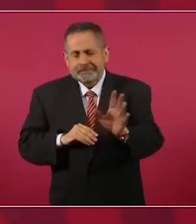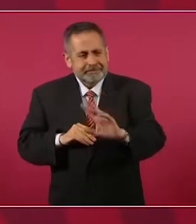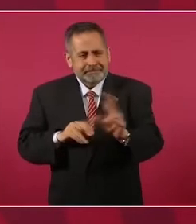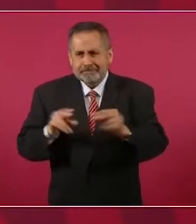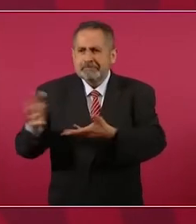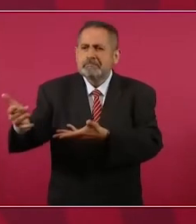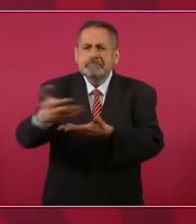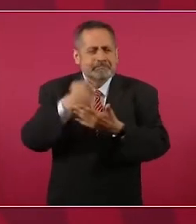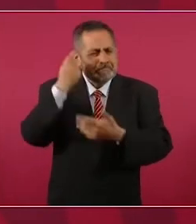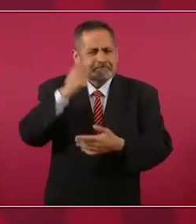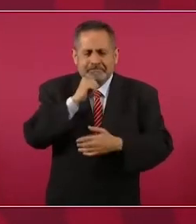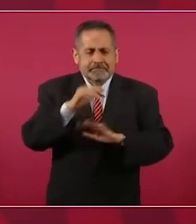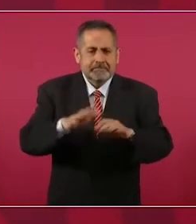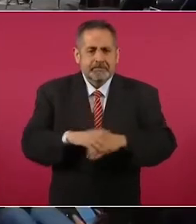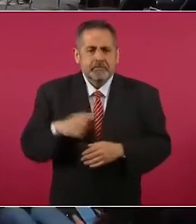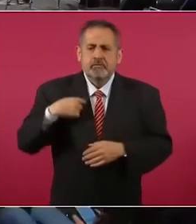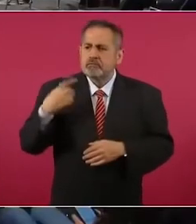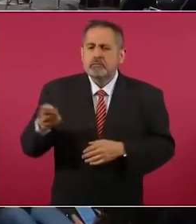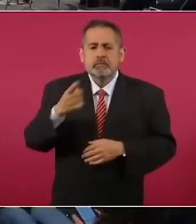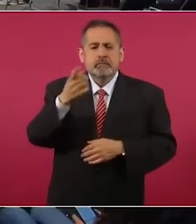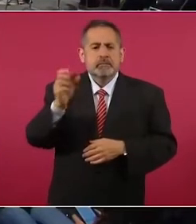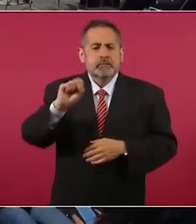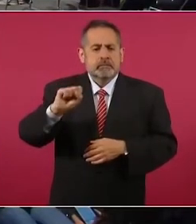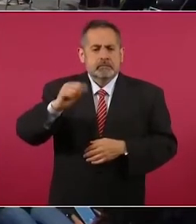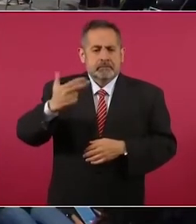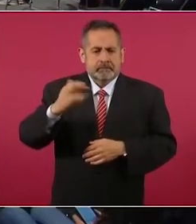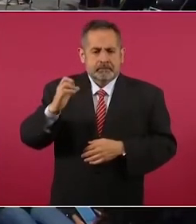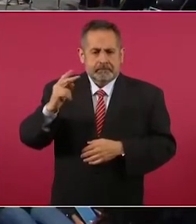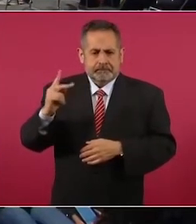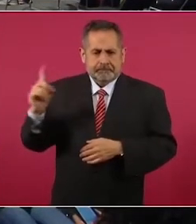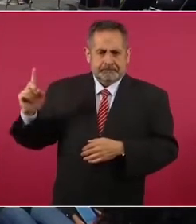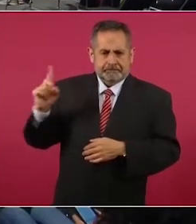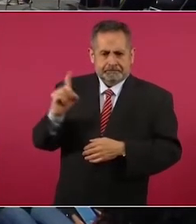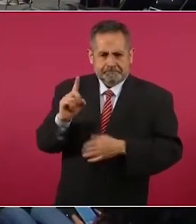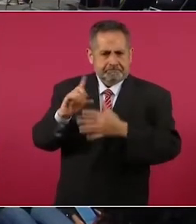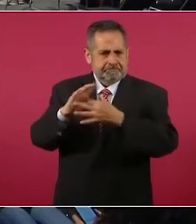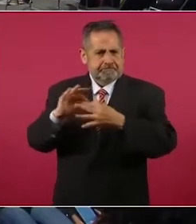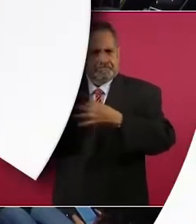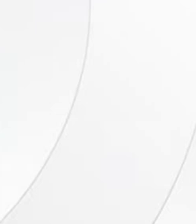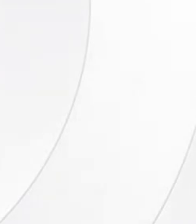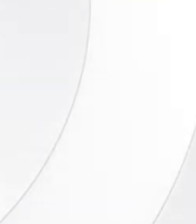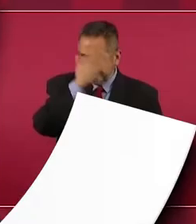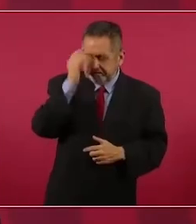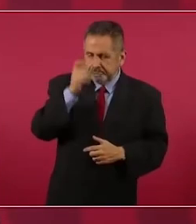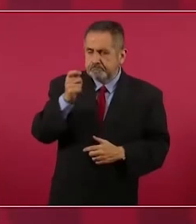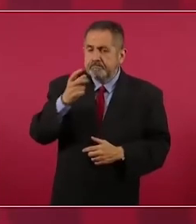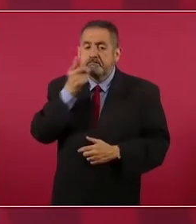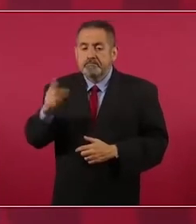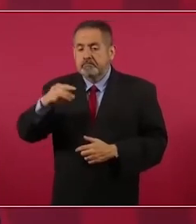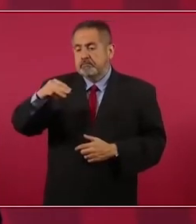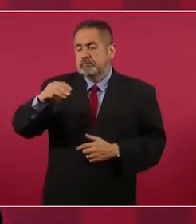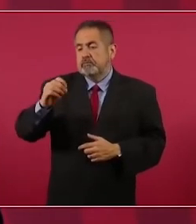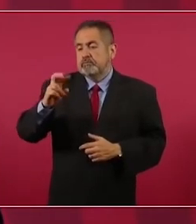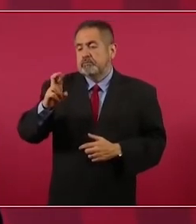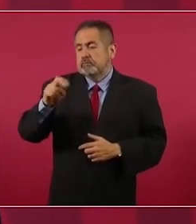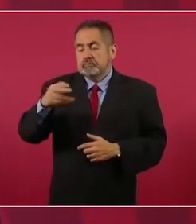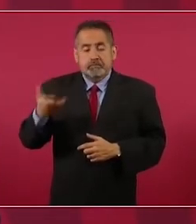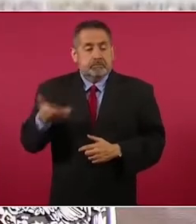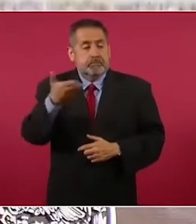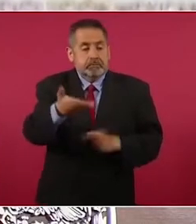no es eso. Le voy a pedir al secretario de Hacienda hoy que lo aclare. Pero